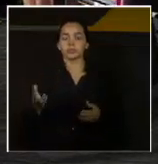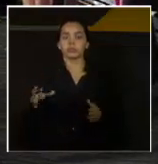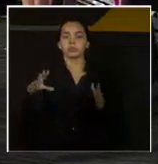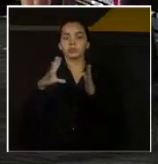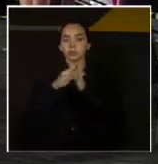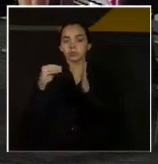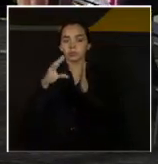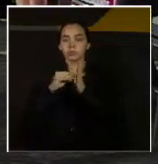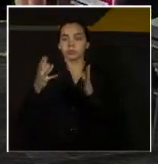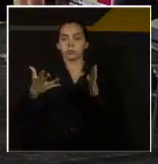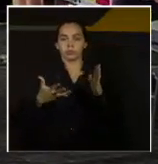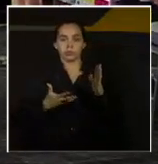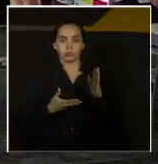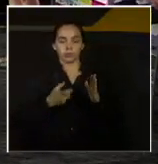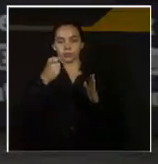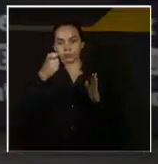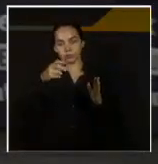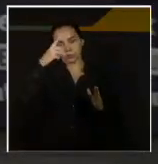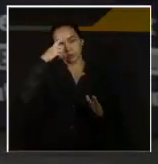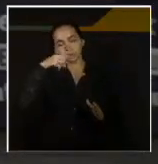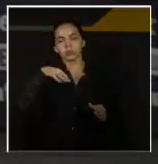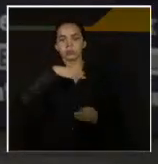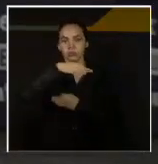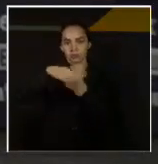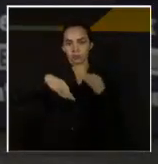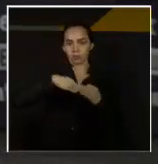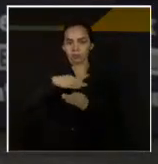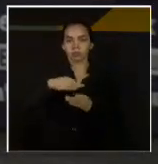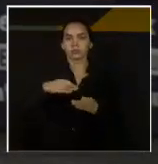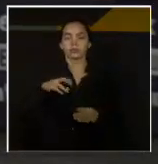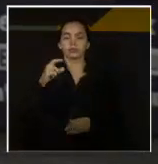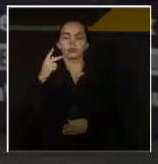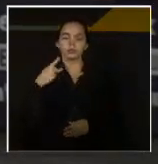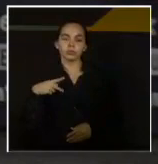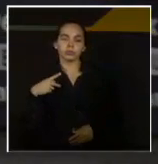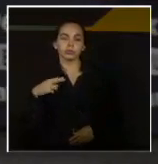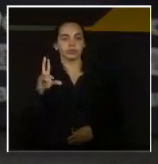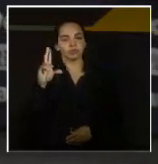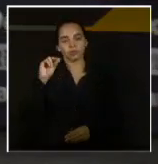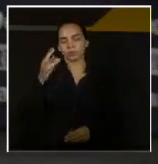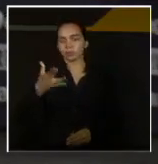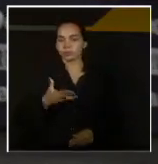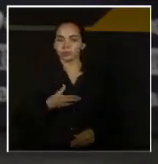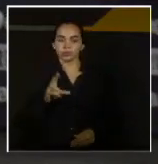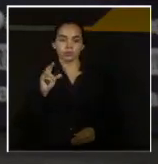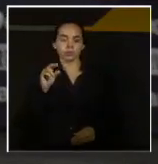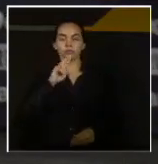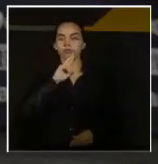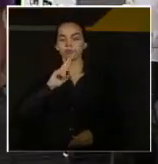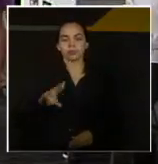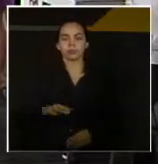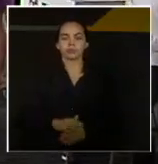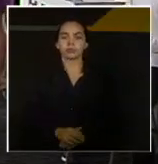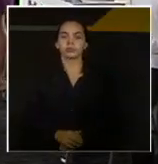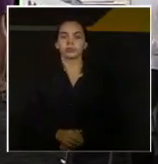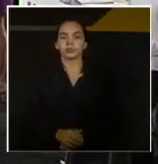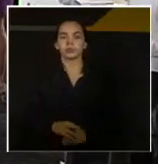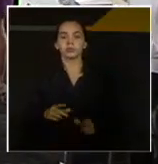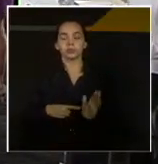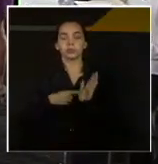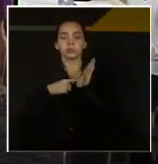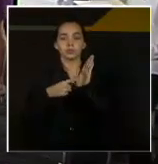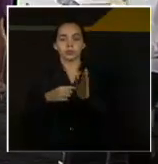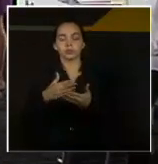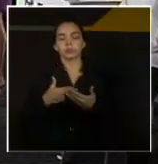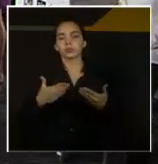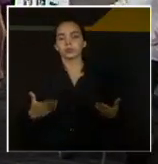tendrá que ser para todos los candidatos. Si no hay réplica, no habrá para ninguno de los candidatos. Vamos a presentar